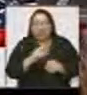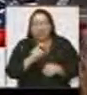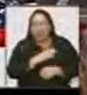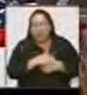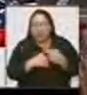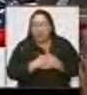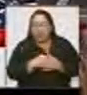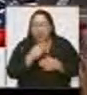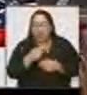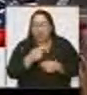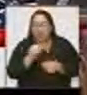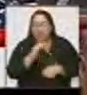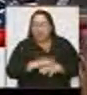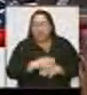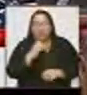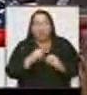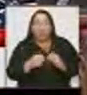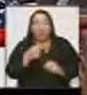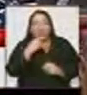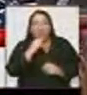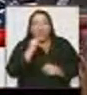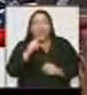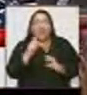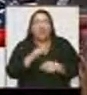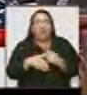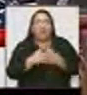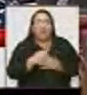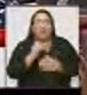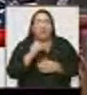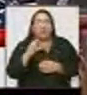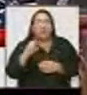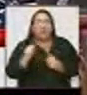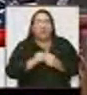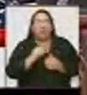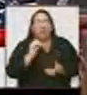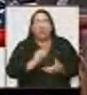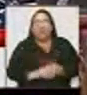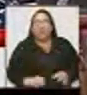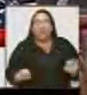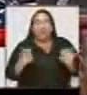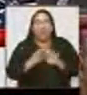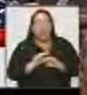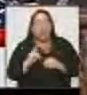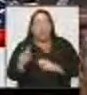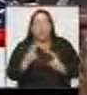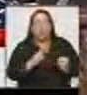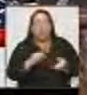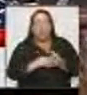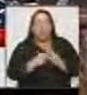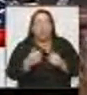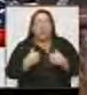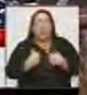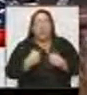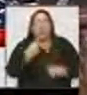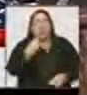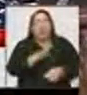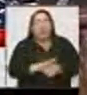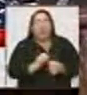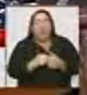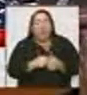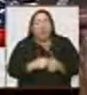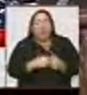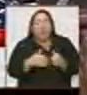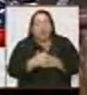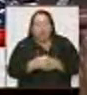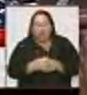para controlar la Alianza del Pacífico sobre el tema de los derechos de la mujer. Y en el caso de la OCDE, con mayor ahínco todavía. Y en ambos casos tenemos compromisos con la